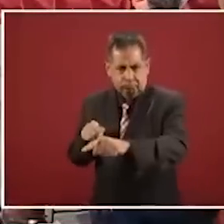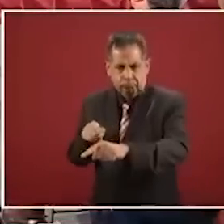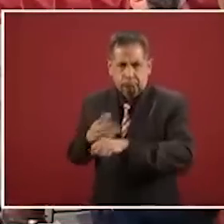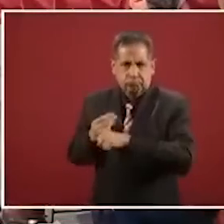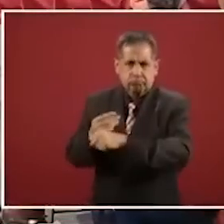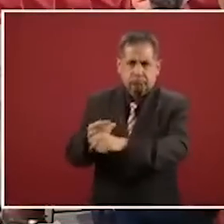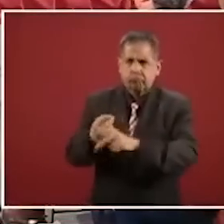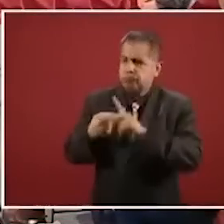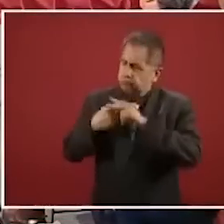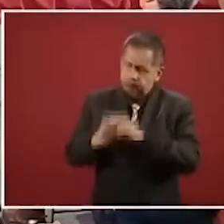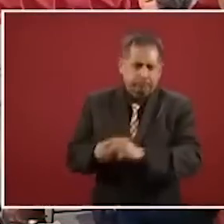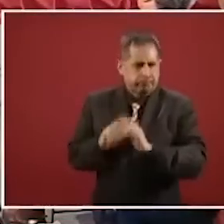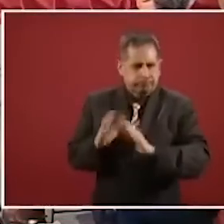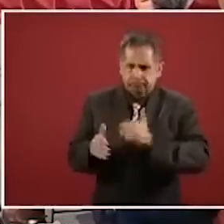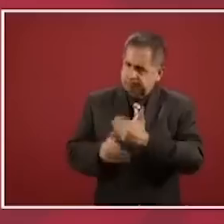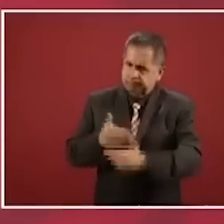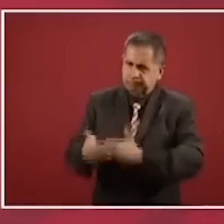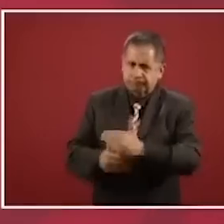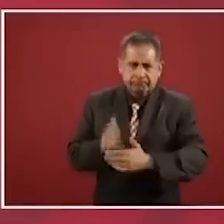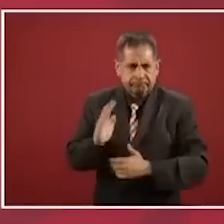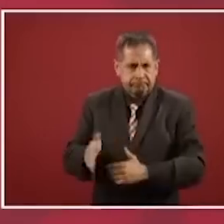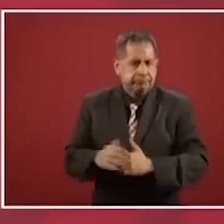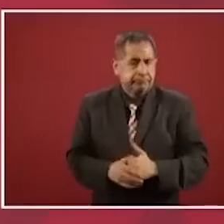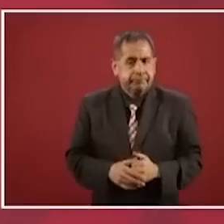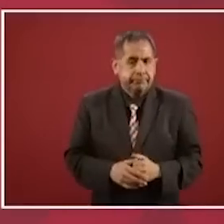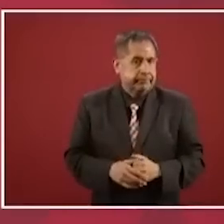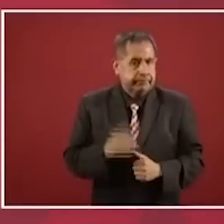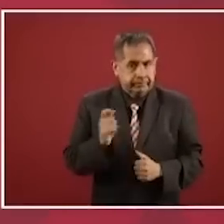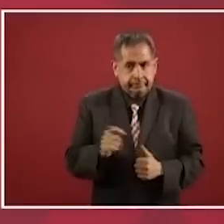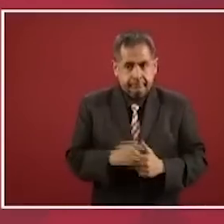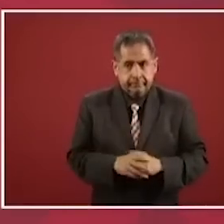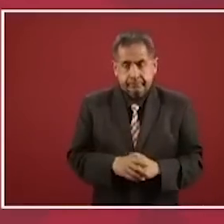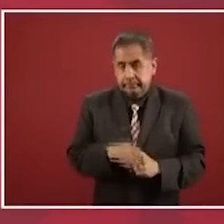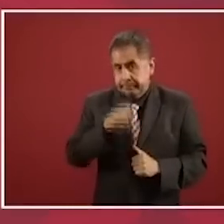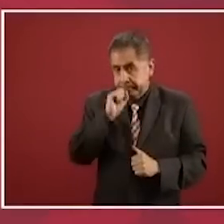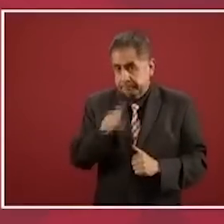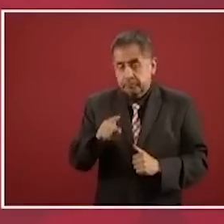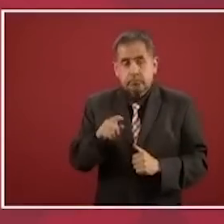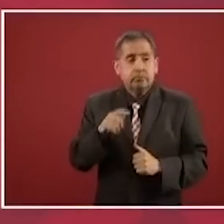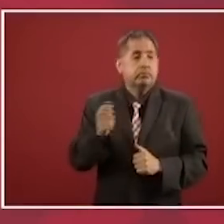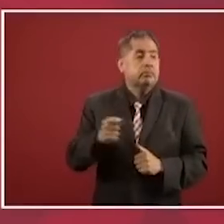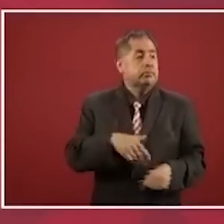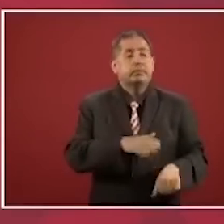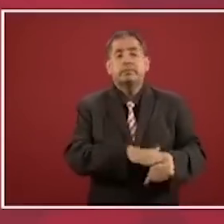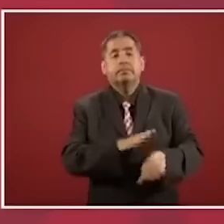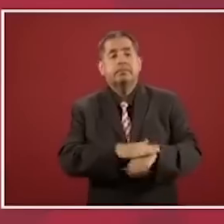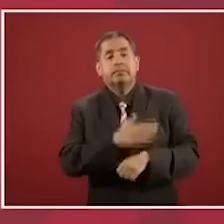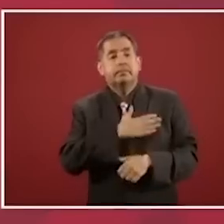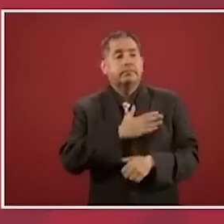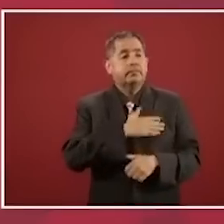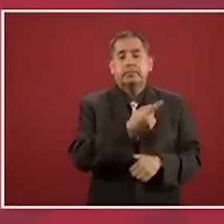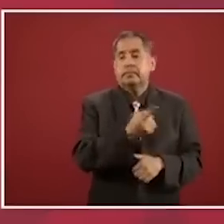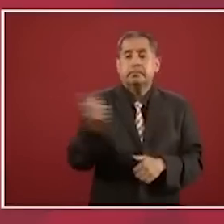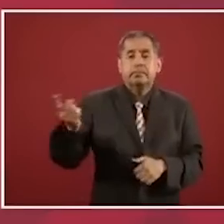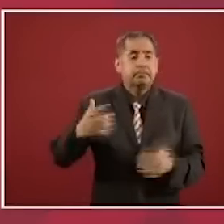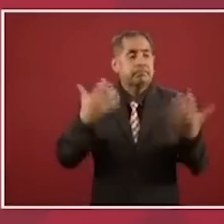que van a empezar ya. Esto es al mismo tiempo un llamado a las